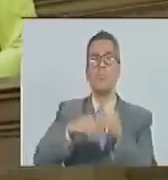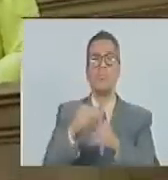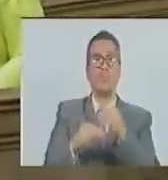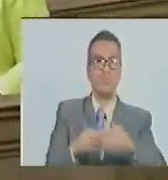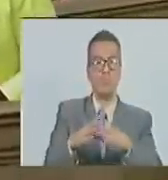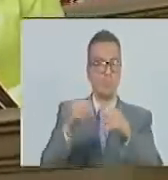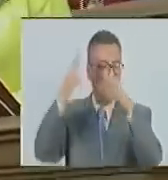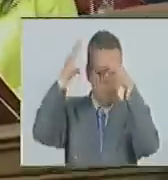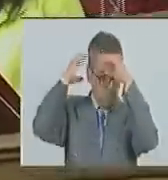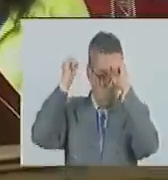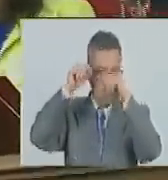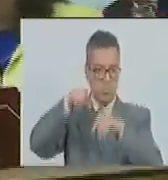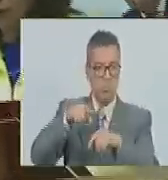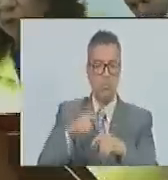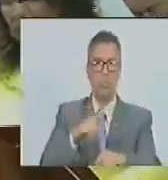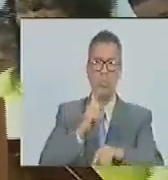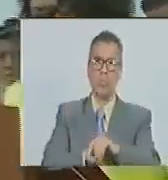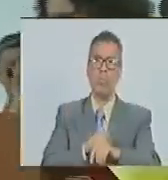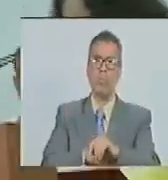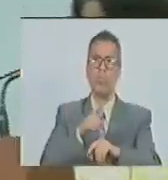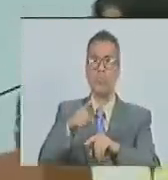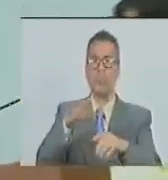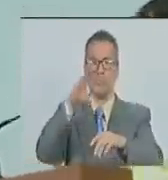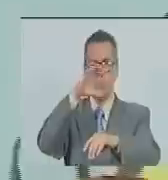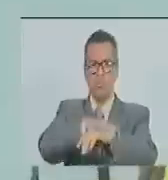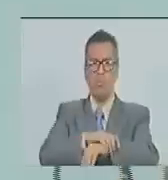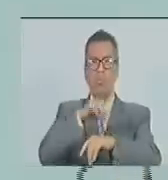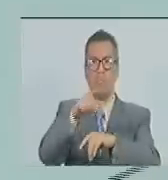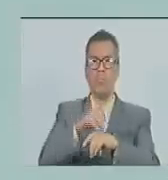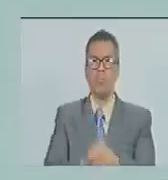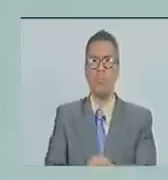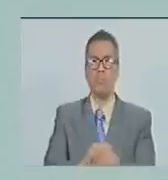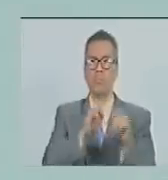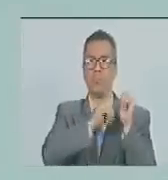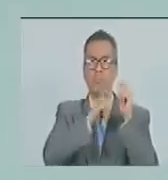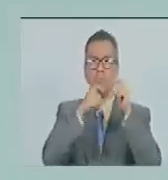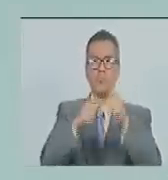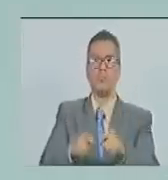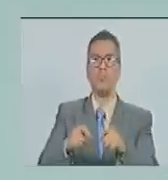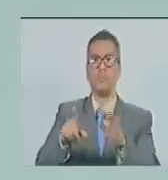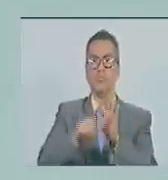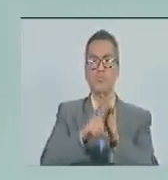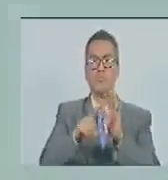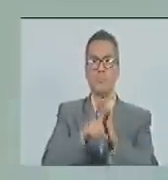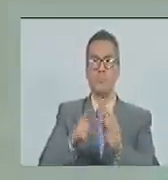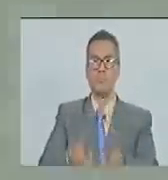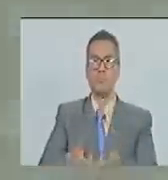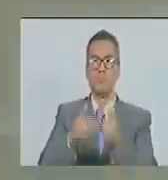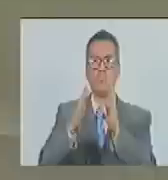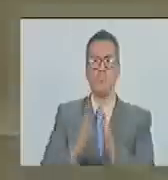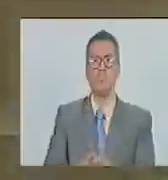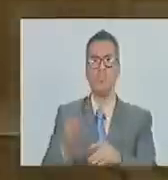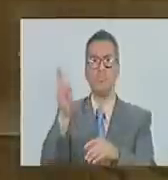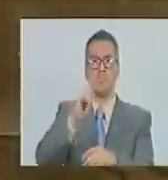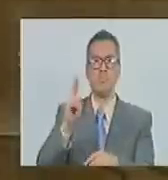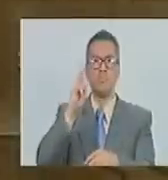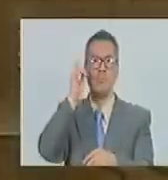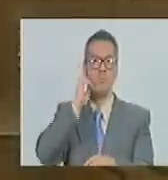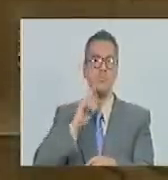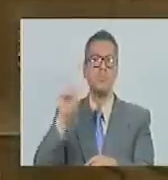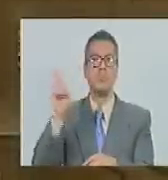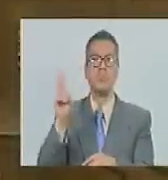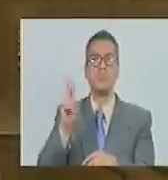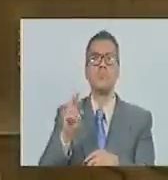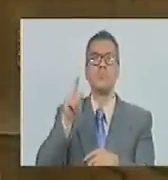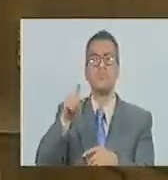estatus diplomático desde el momento de su detención, designado por las legítimas autoridades de la República Bolivariana